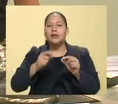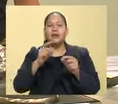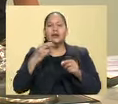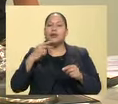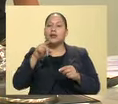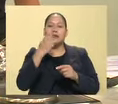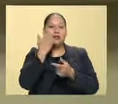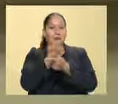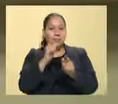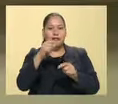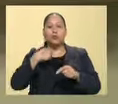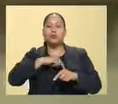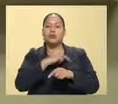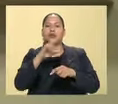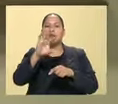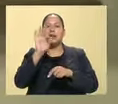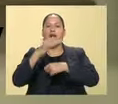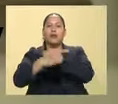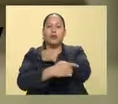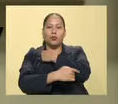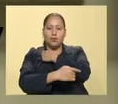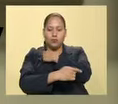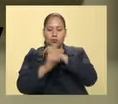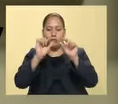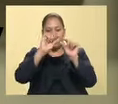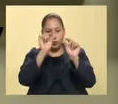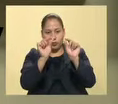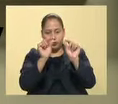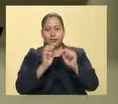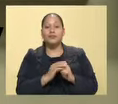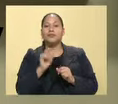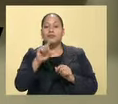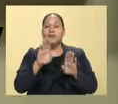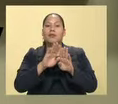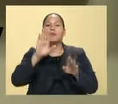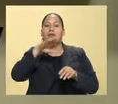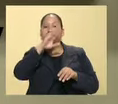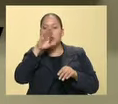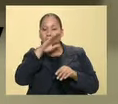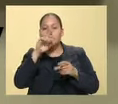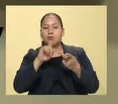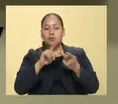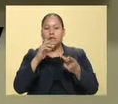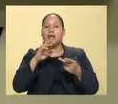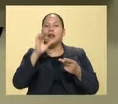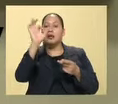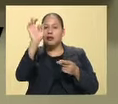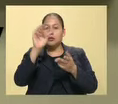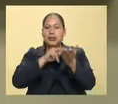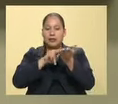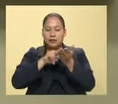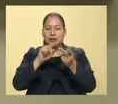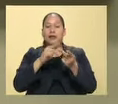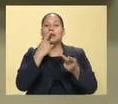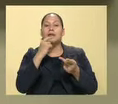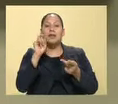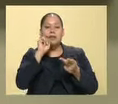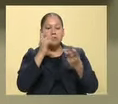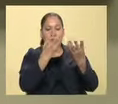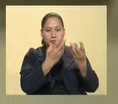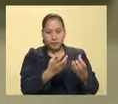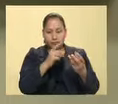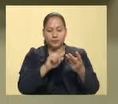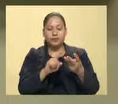escogimos codito. Vamos a necesitar calabazas en medias lunas, cebolla morada, aceituna negra, jitomate deshidratado,